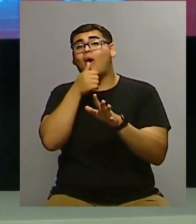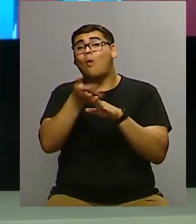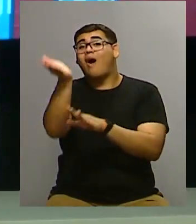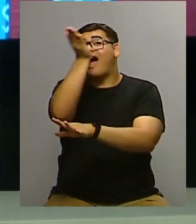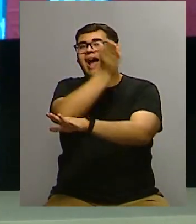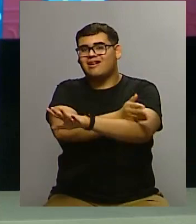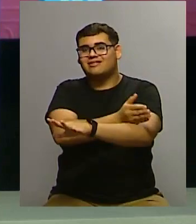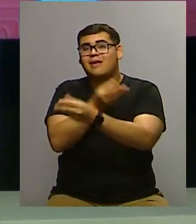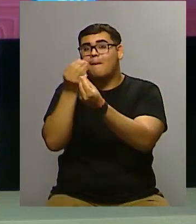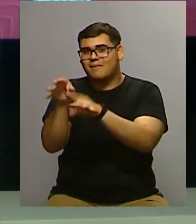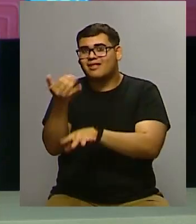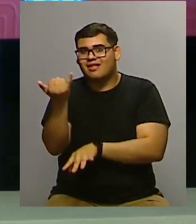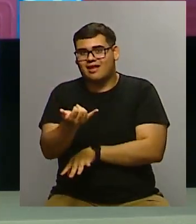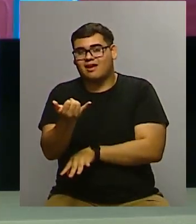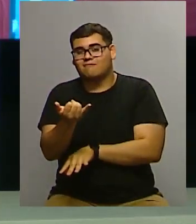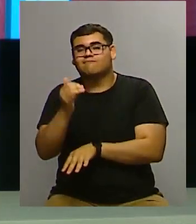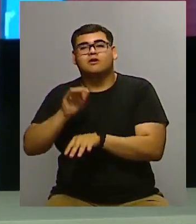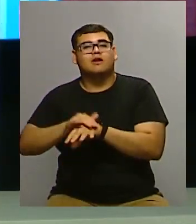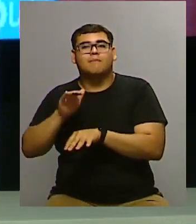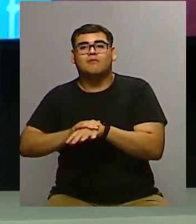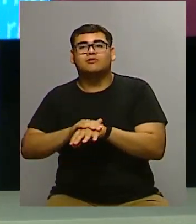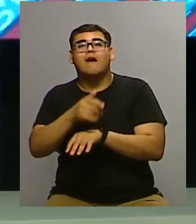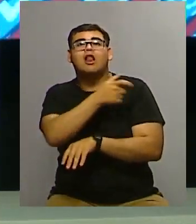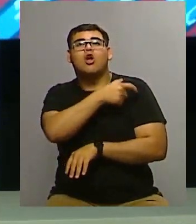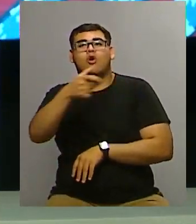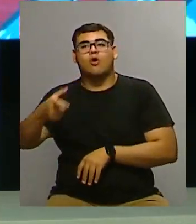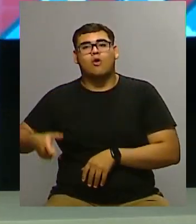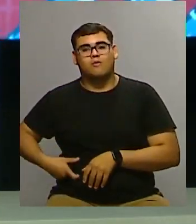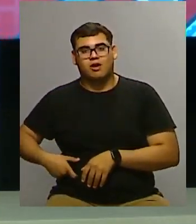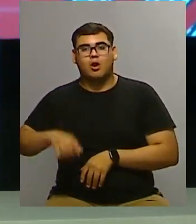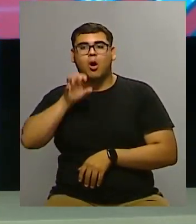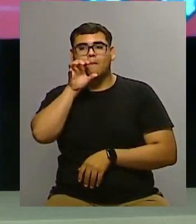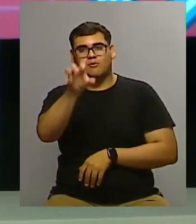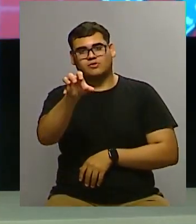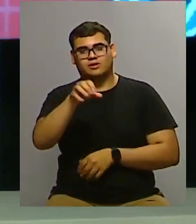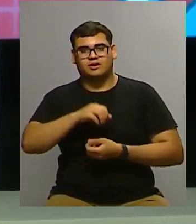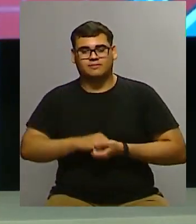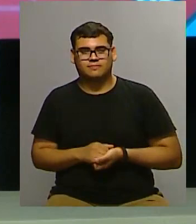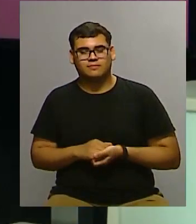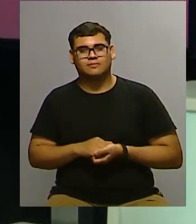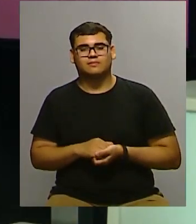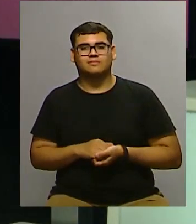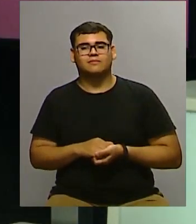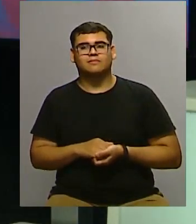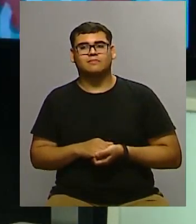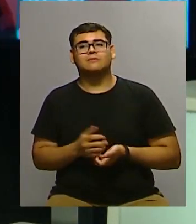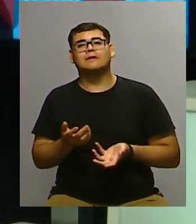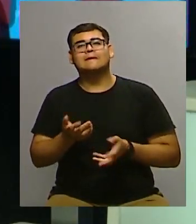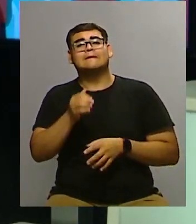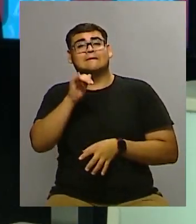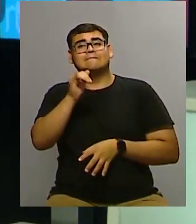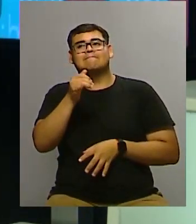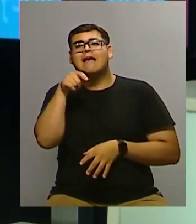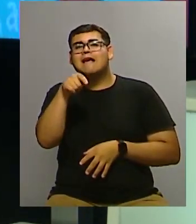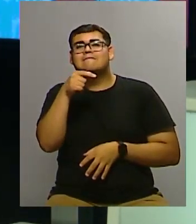un 70%, es un trabajo que tienen que hacer los gobiernos provinciales. Mendoza, San Juan. Bueno, ahí tal vez lo ideal sería